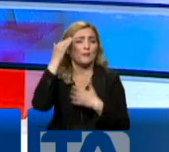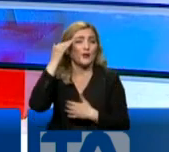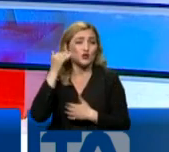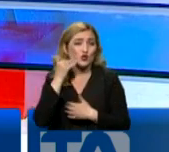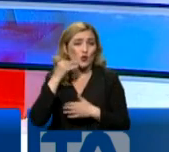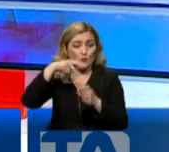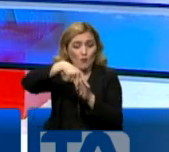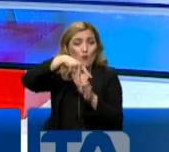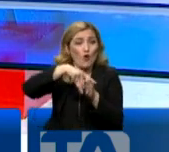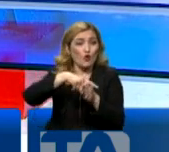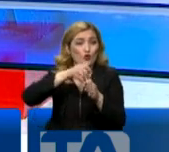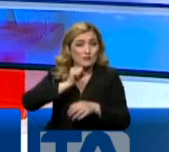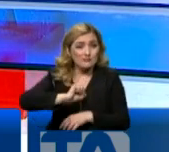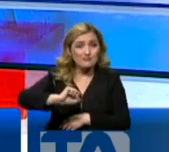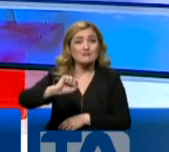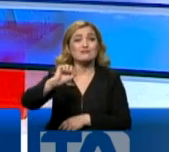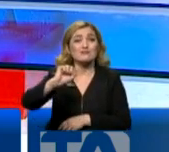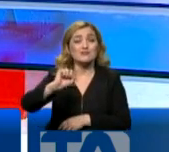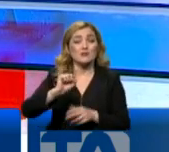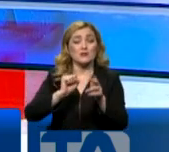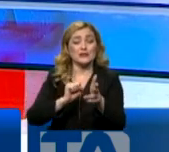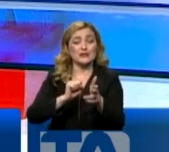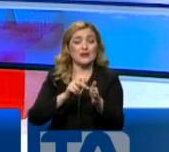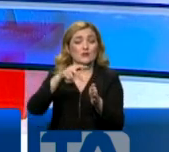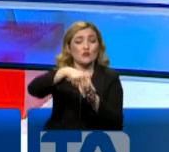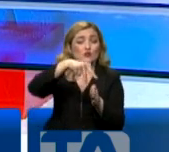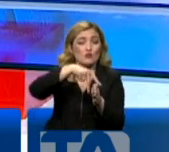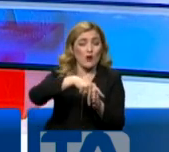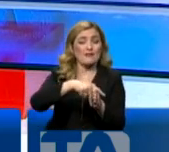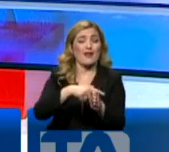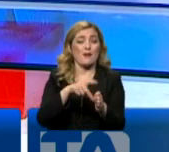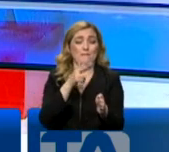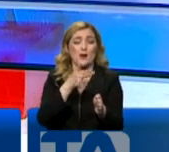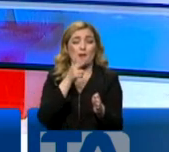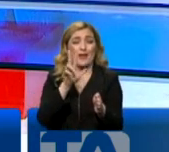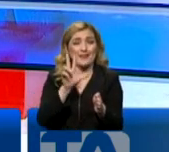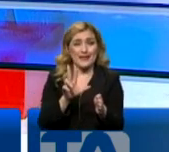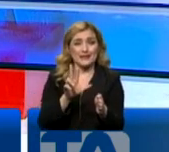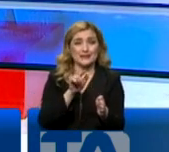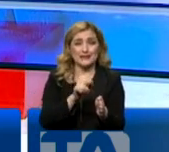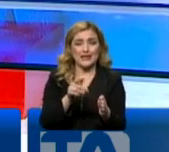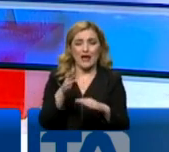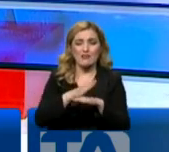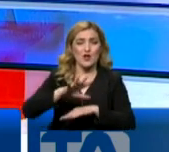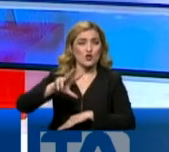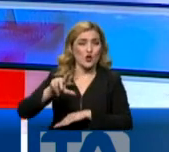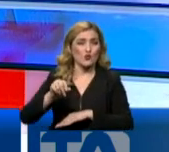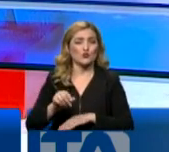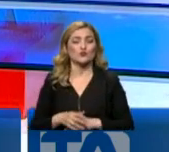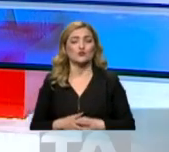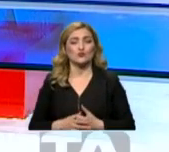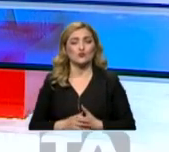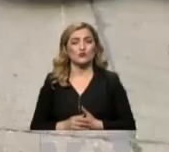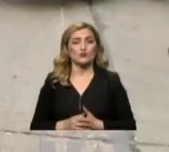viajaba en una moto con otro adolescente que recibió 3 disparos. Los sujetos habrían cometido varios robos minutos